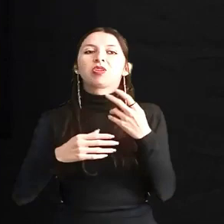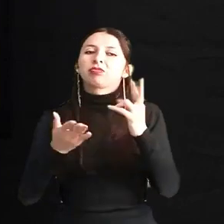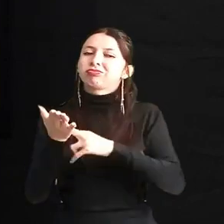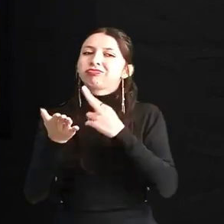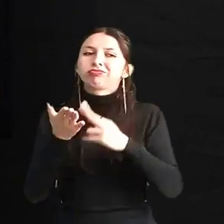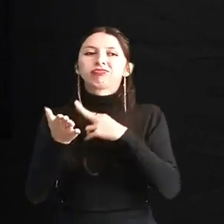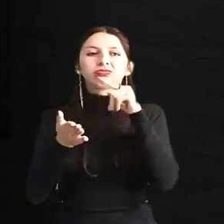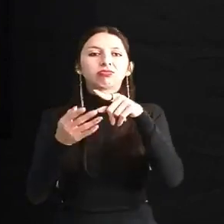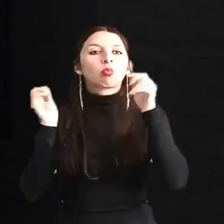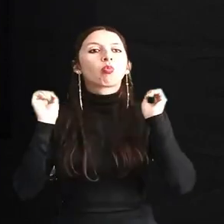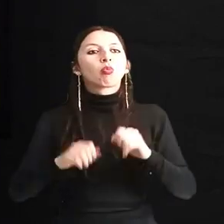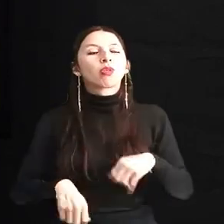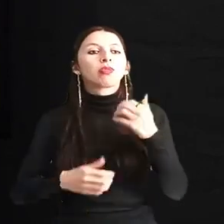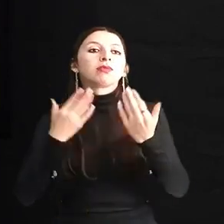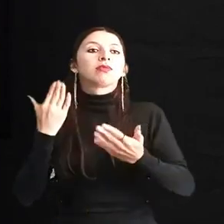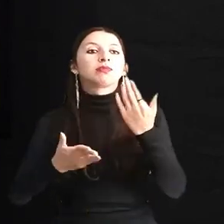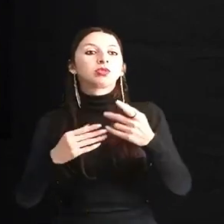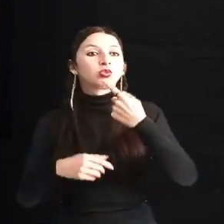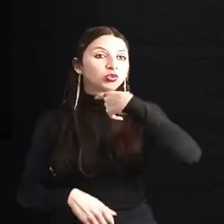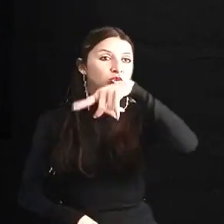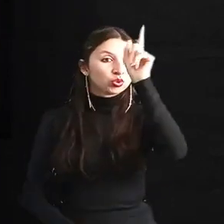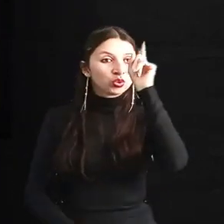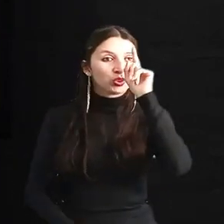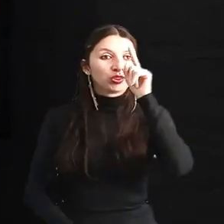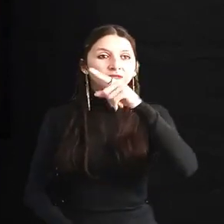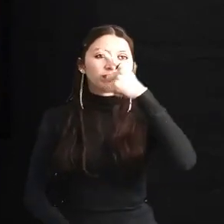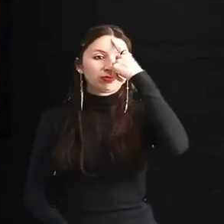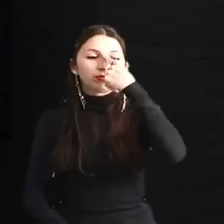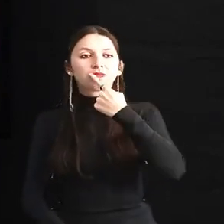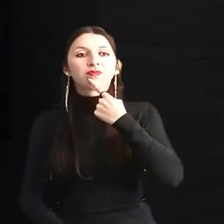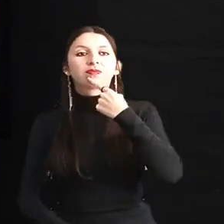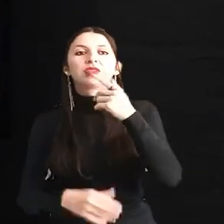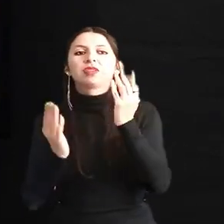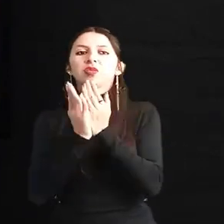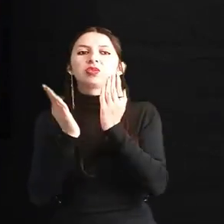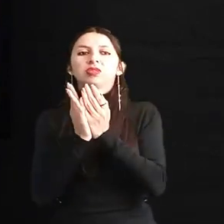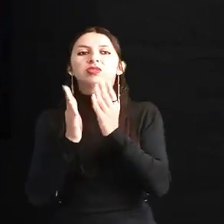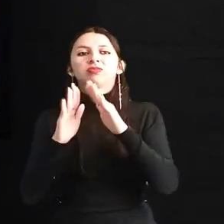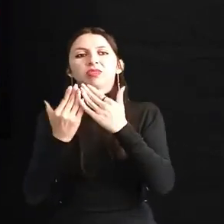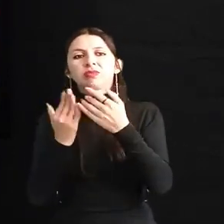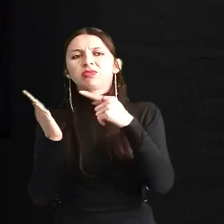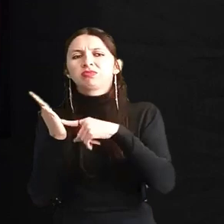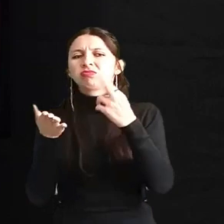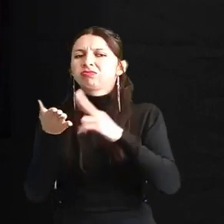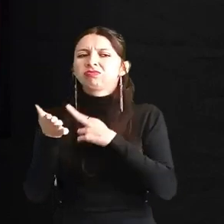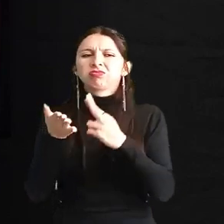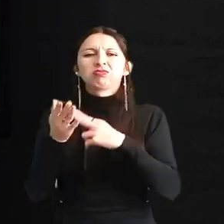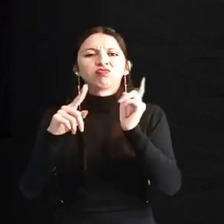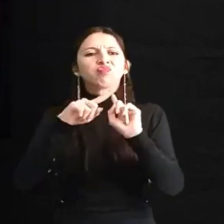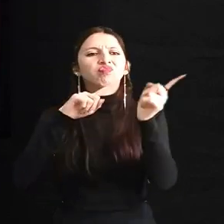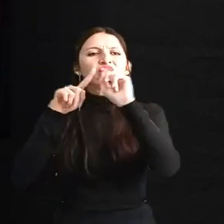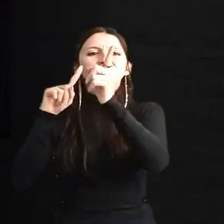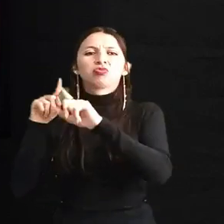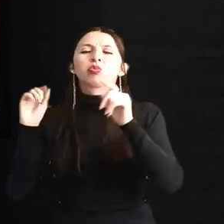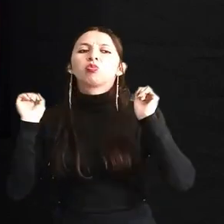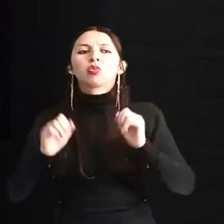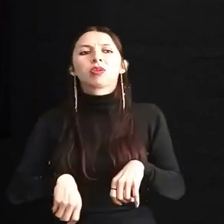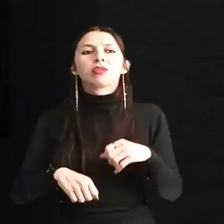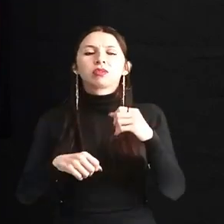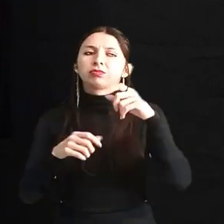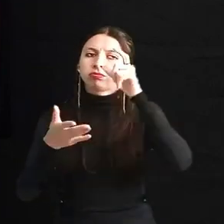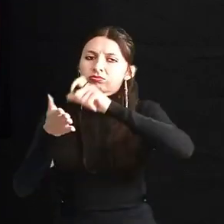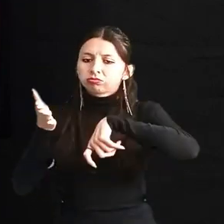busquen Estos espacios dependiendo de su área de formación un libro artículos en nuestra revistas pero lo